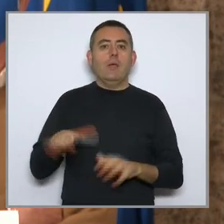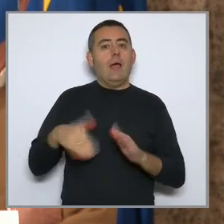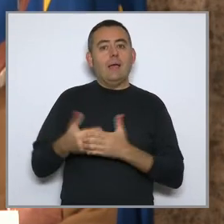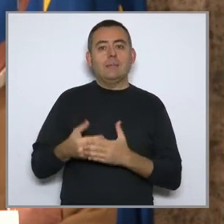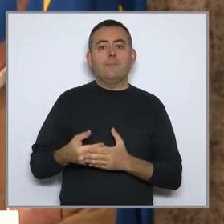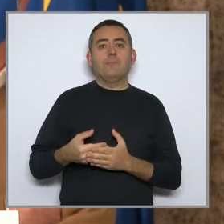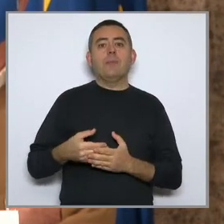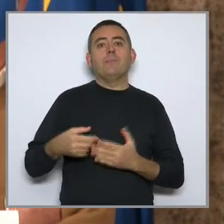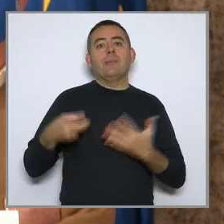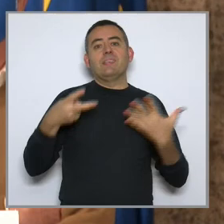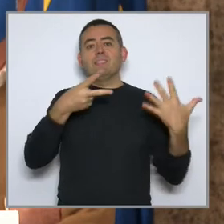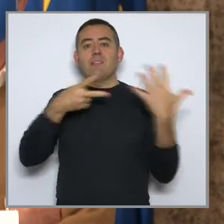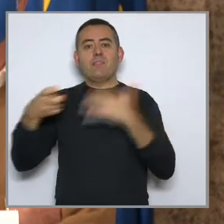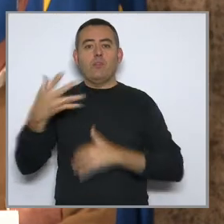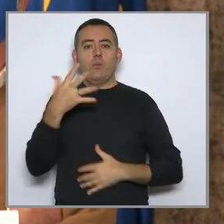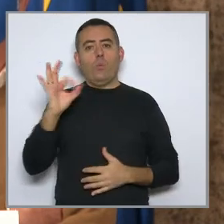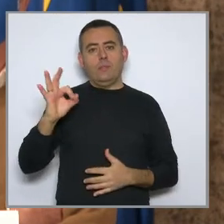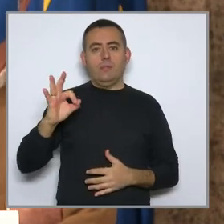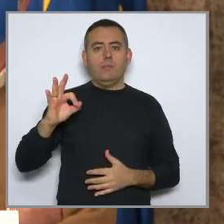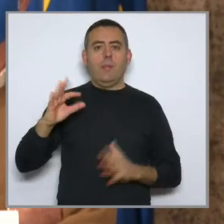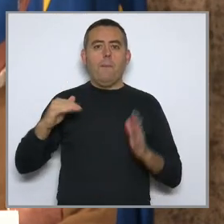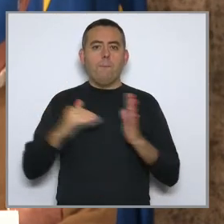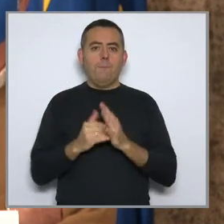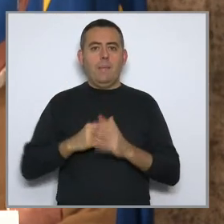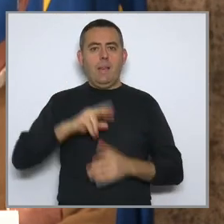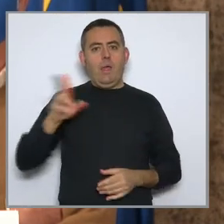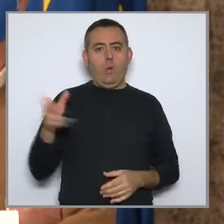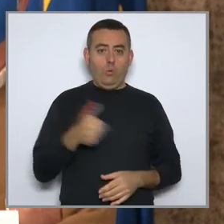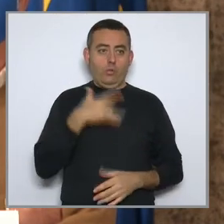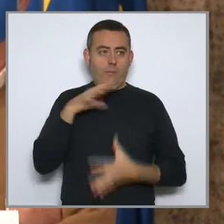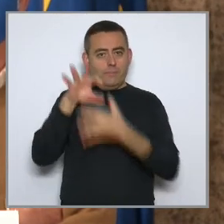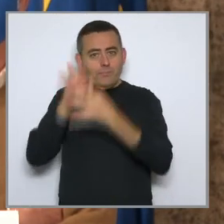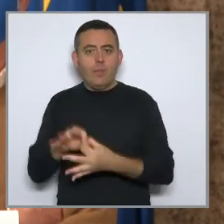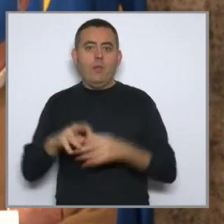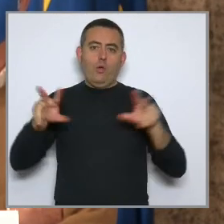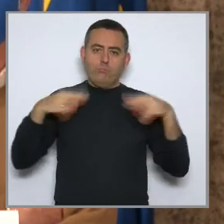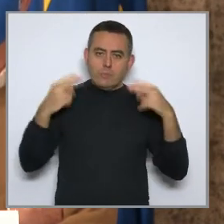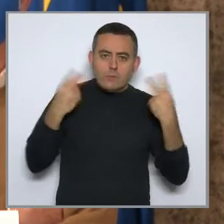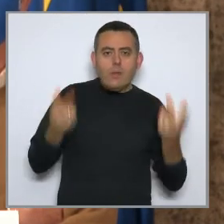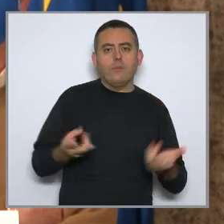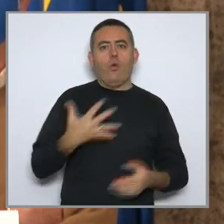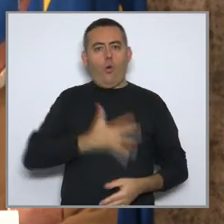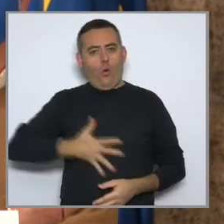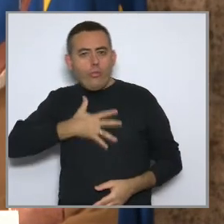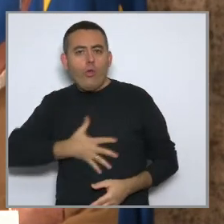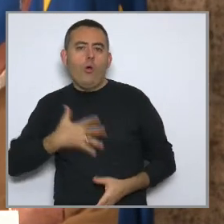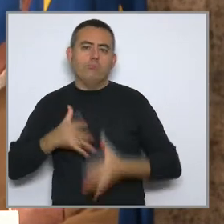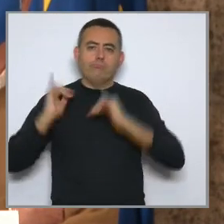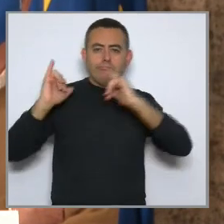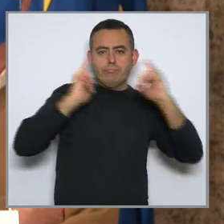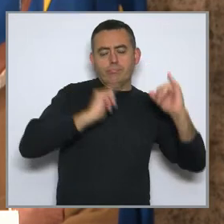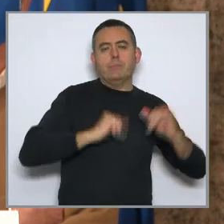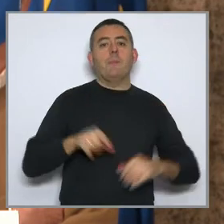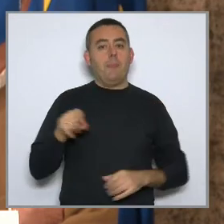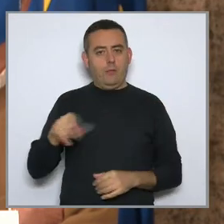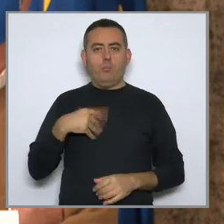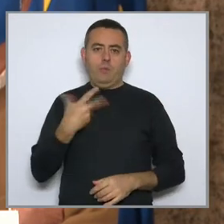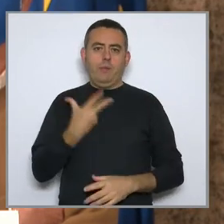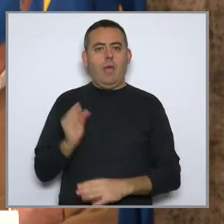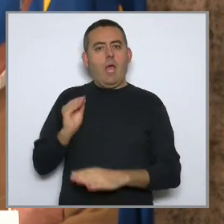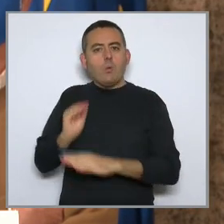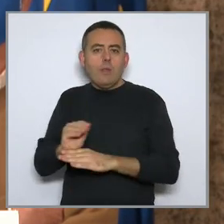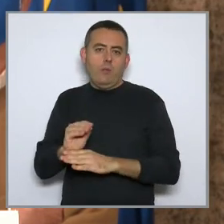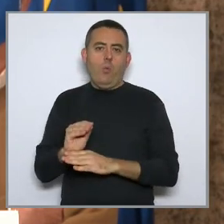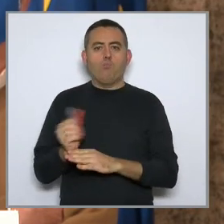750.000 euros para empresas vinculadas con el ocio, el alojamiento, la restauración y actividades conexas, con ayudas bonificables, por